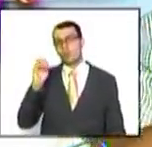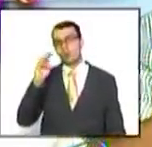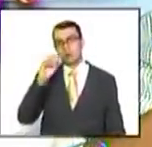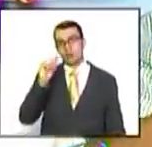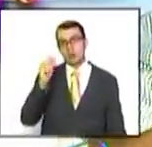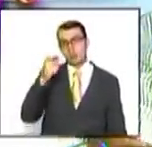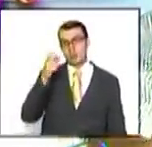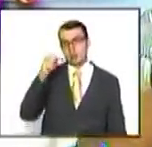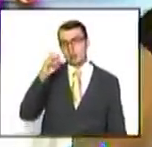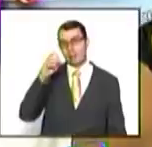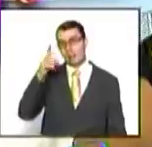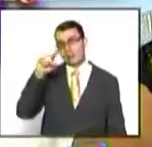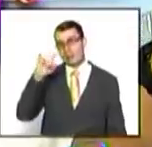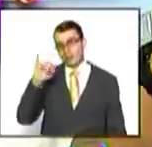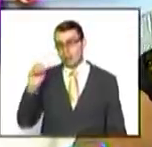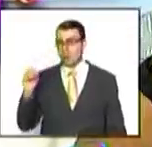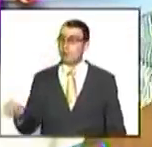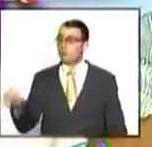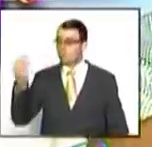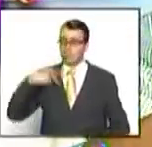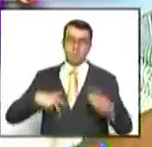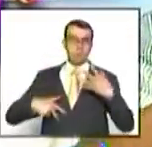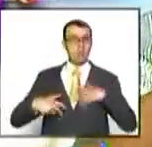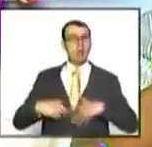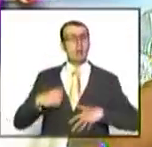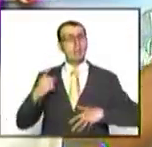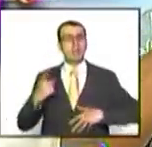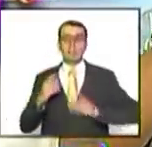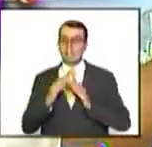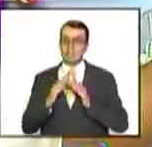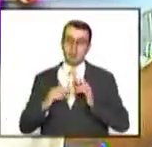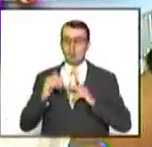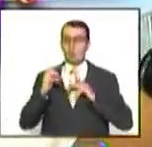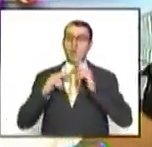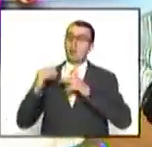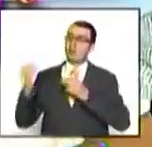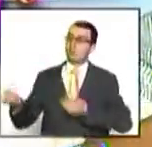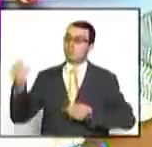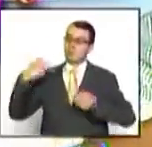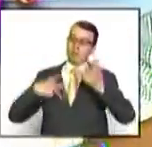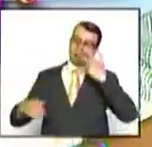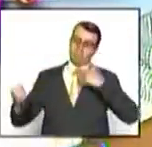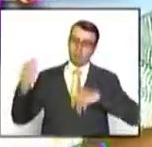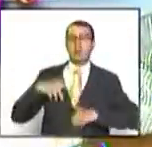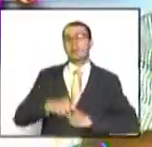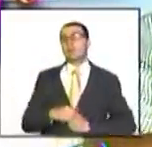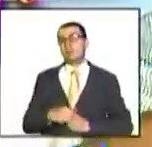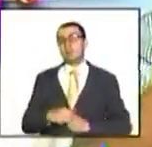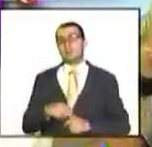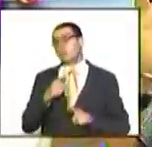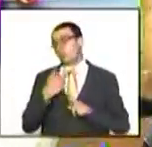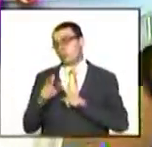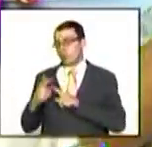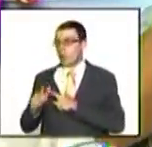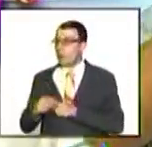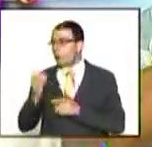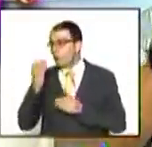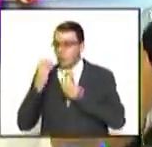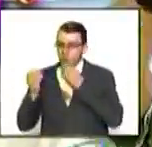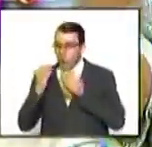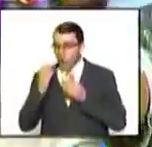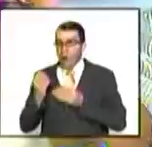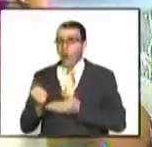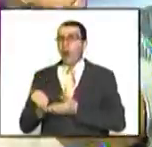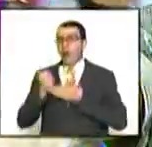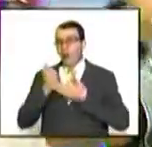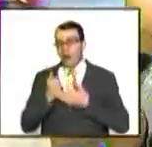a soportar esa casa que estamos construyendo. Entonces, esos microelementos y esos aminoácidos esenciales es